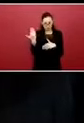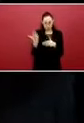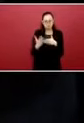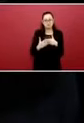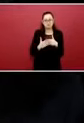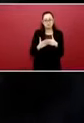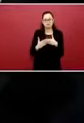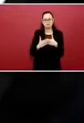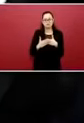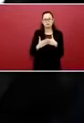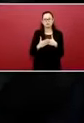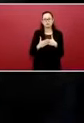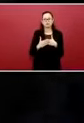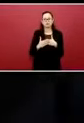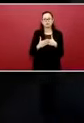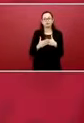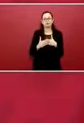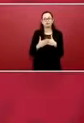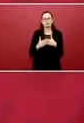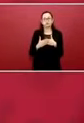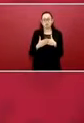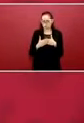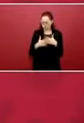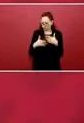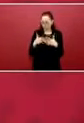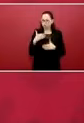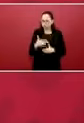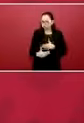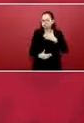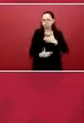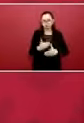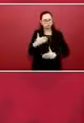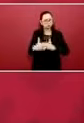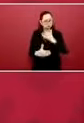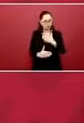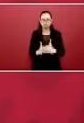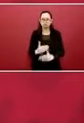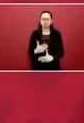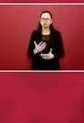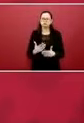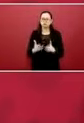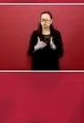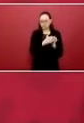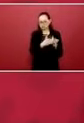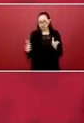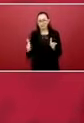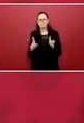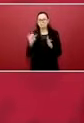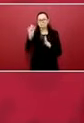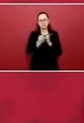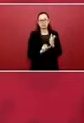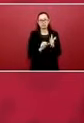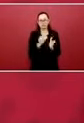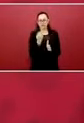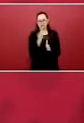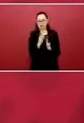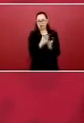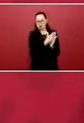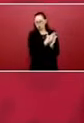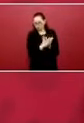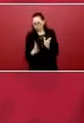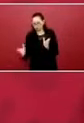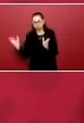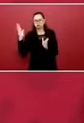a ser considerados en este mes, se termina